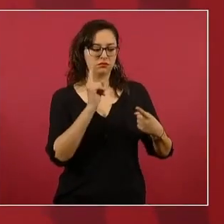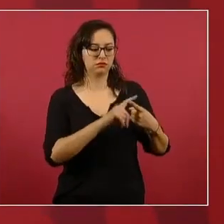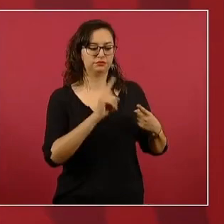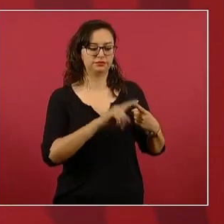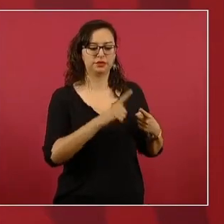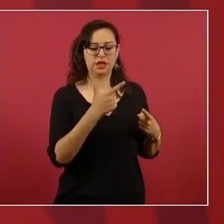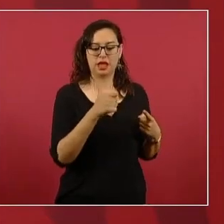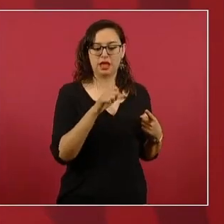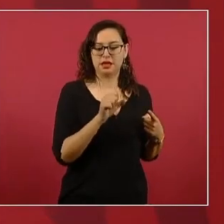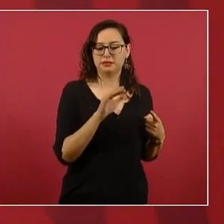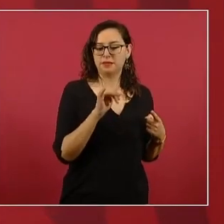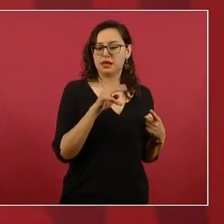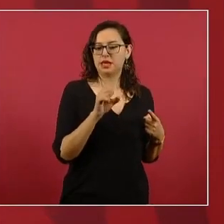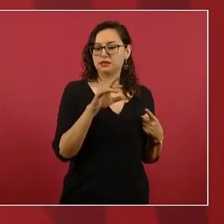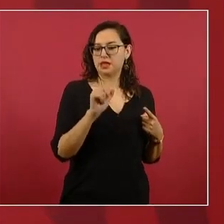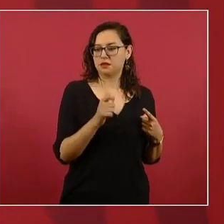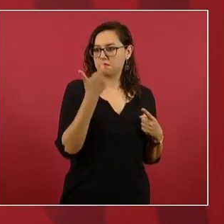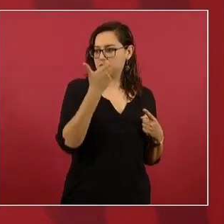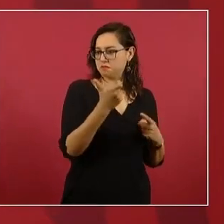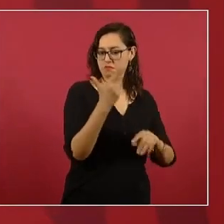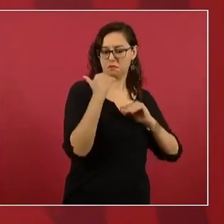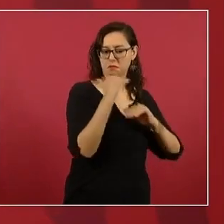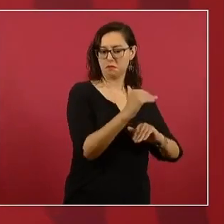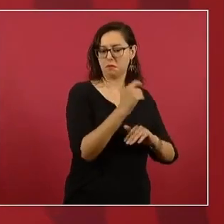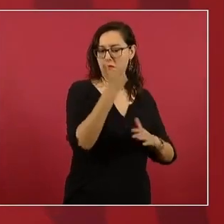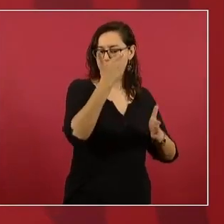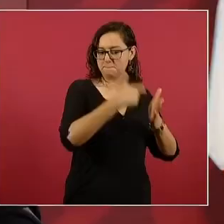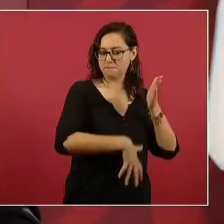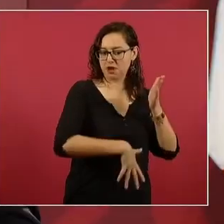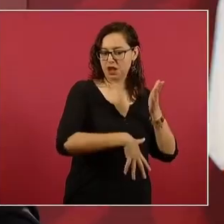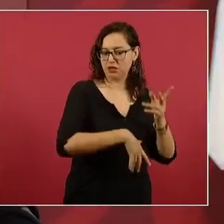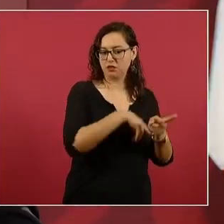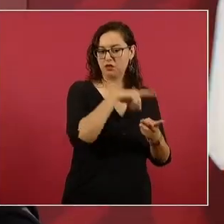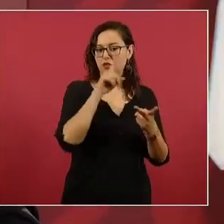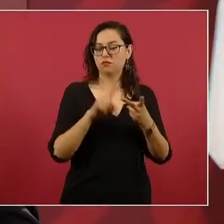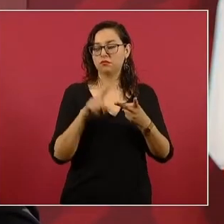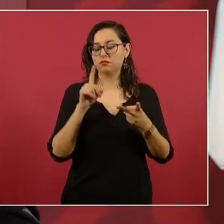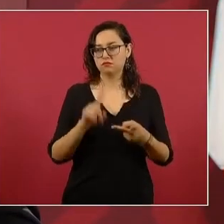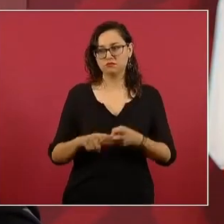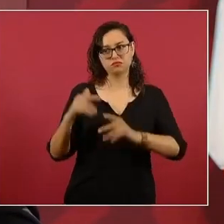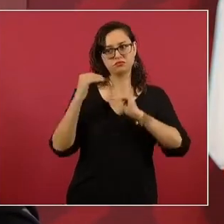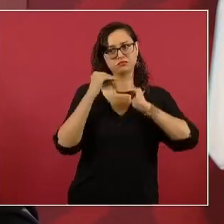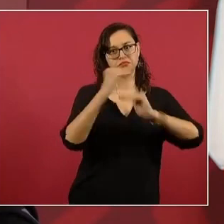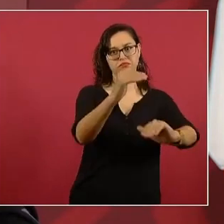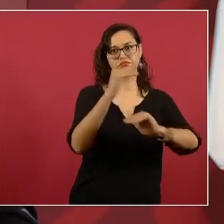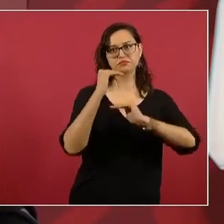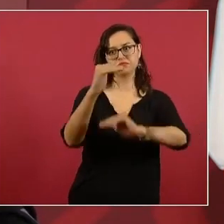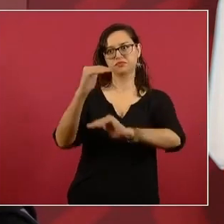a mantener los precios del gas. De todas formas, vamos a continuar